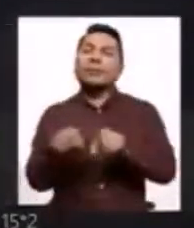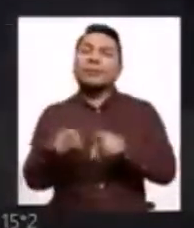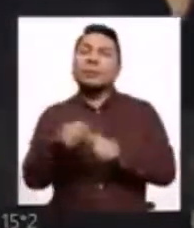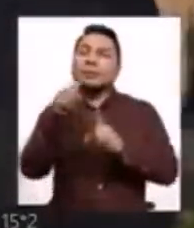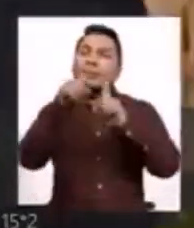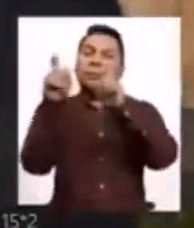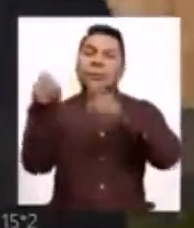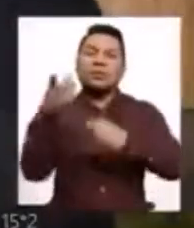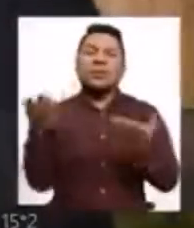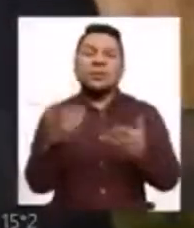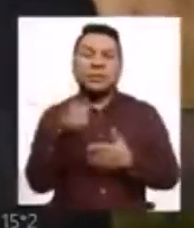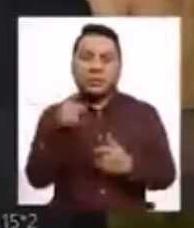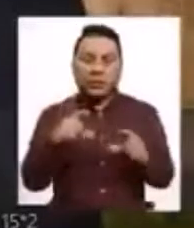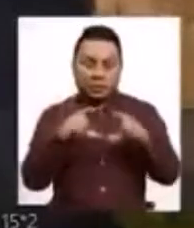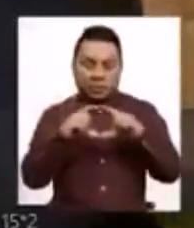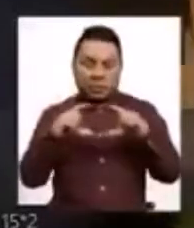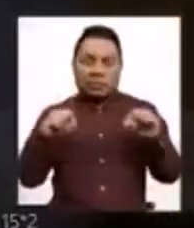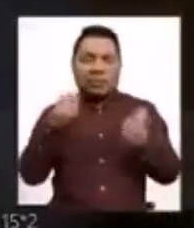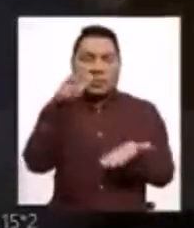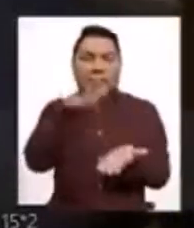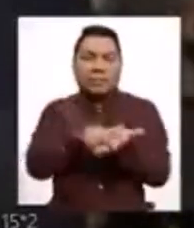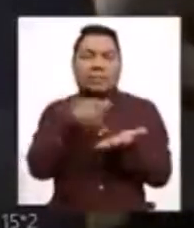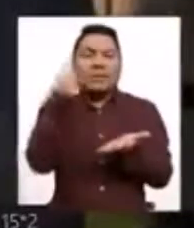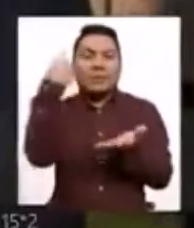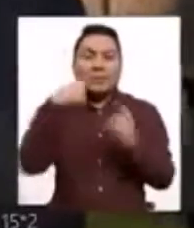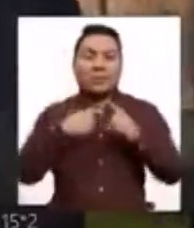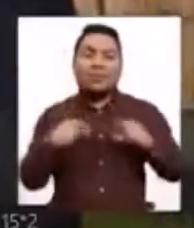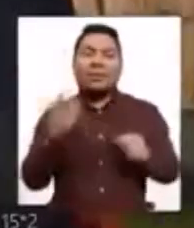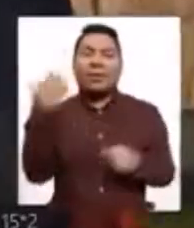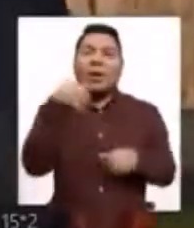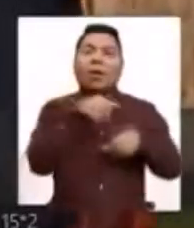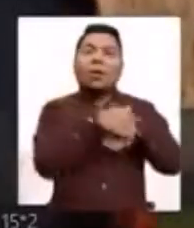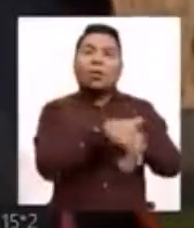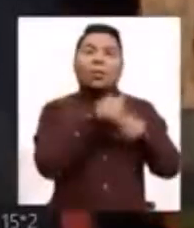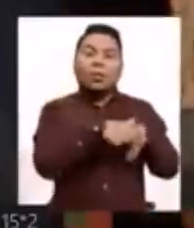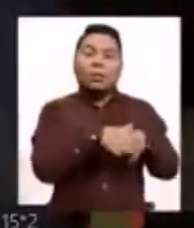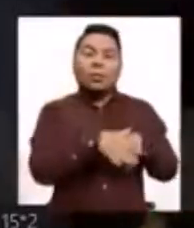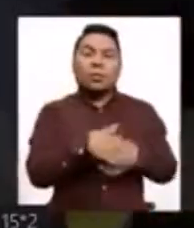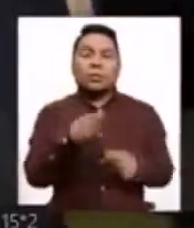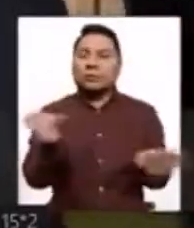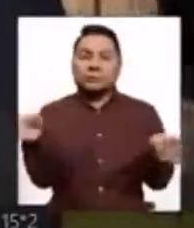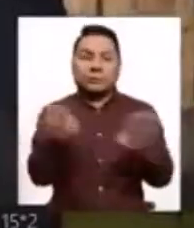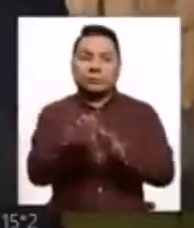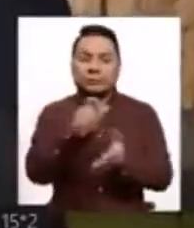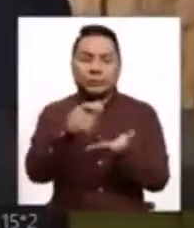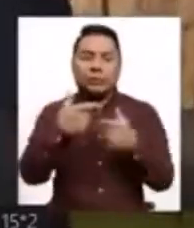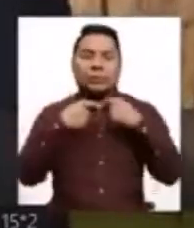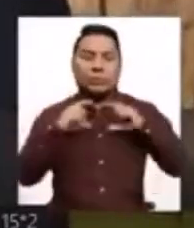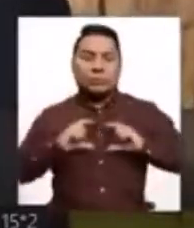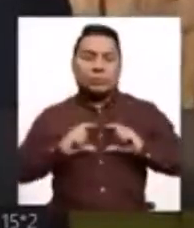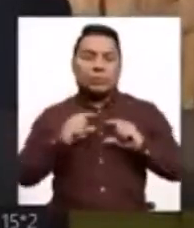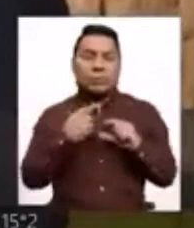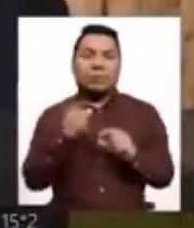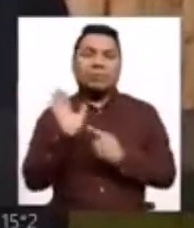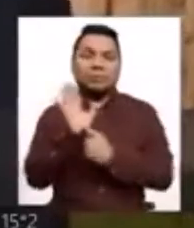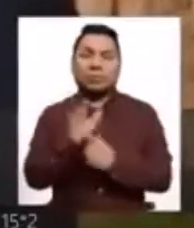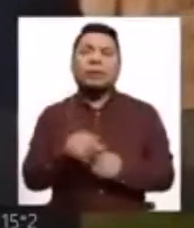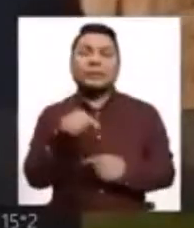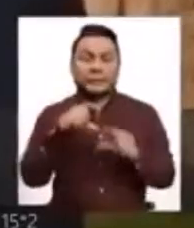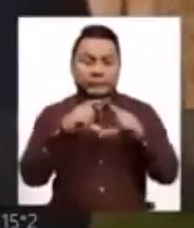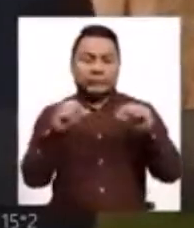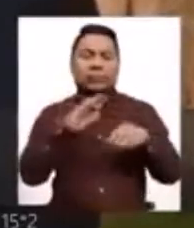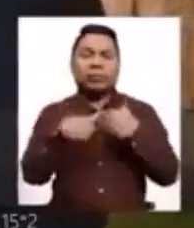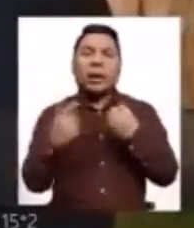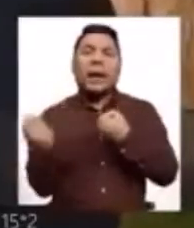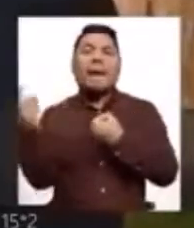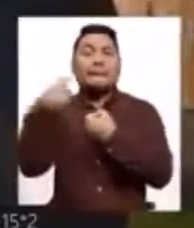venían haciendo desde julio, ¿no? Se cerraron las acreditaciones a fines del mes de julio. Así es, acreditaciones de todo tipo, ¿no? De participantes